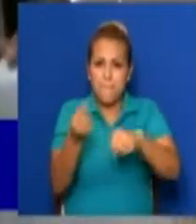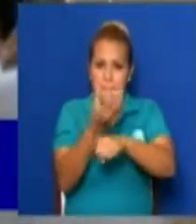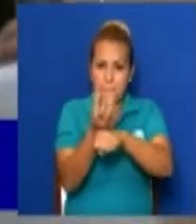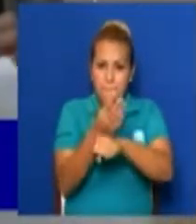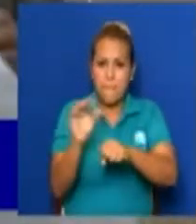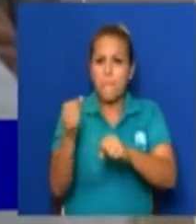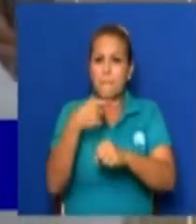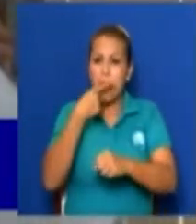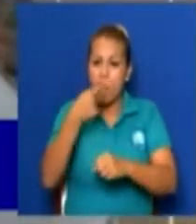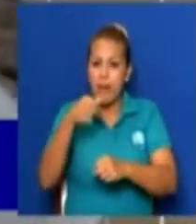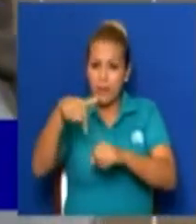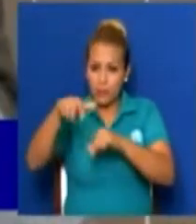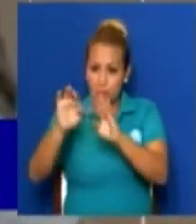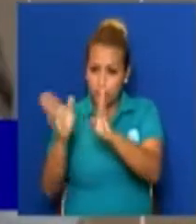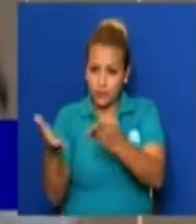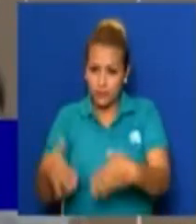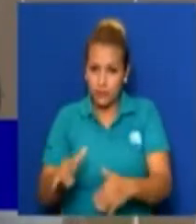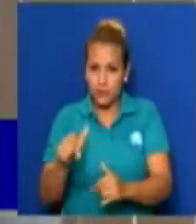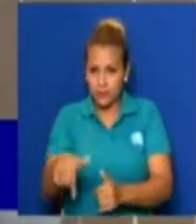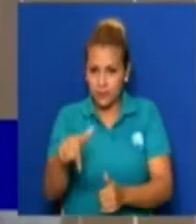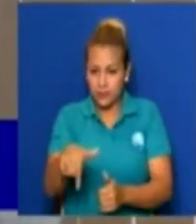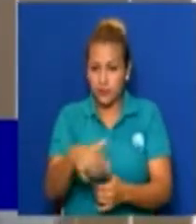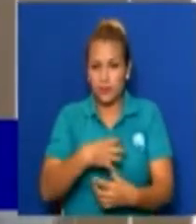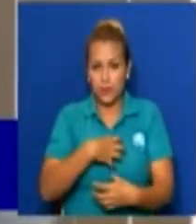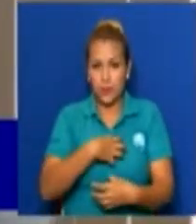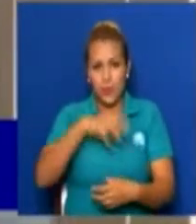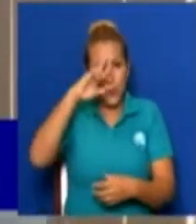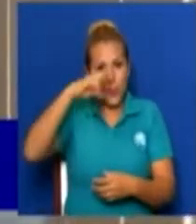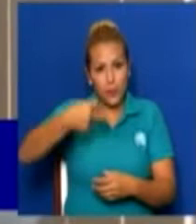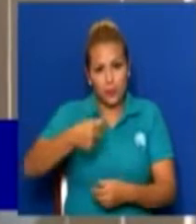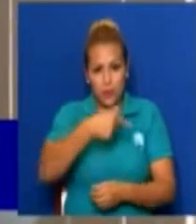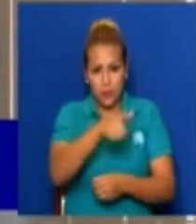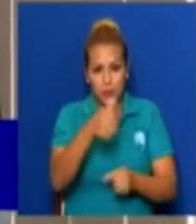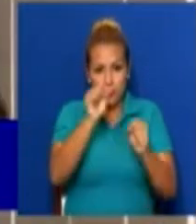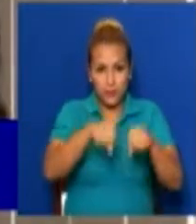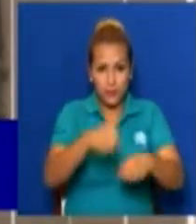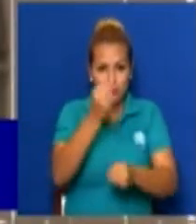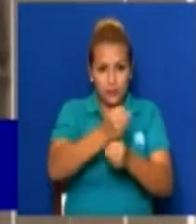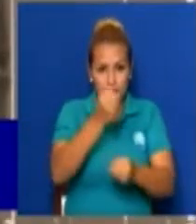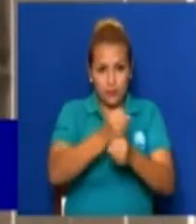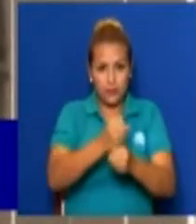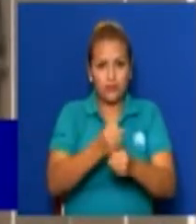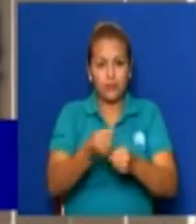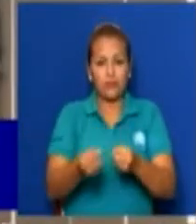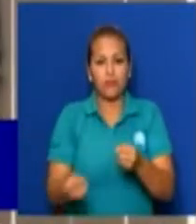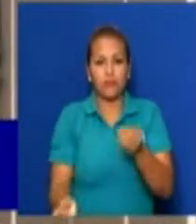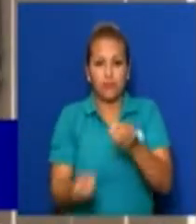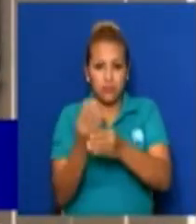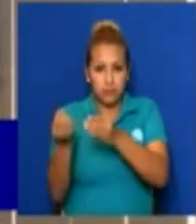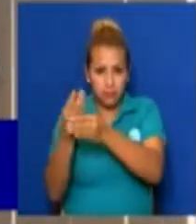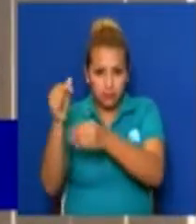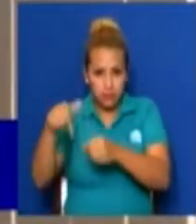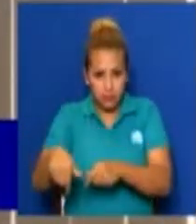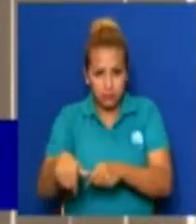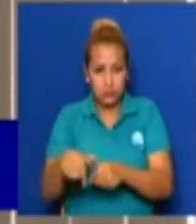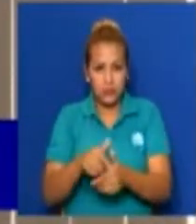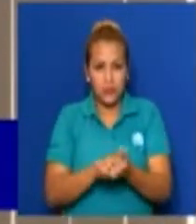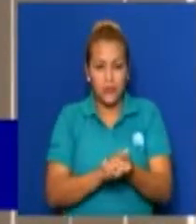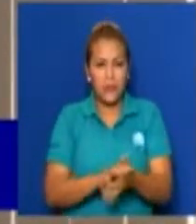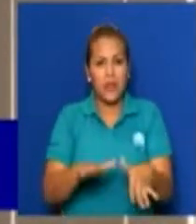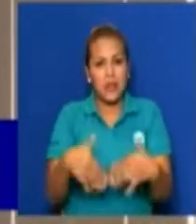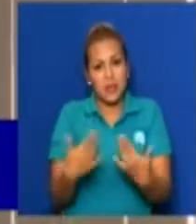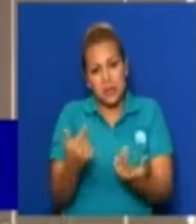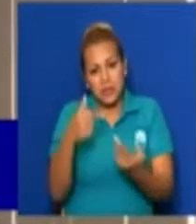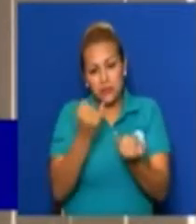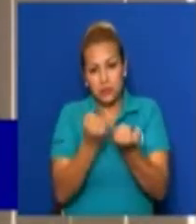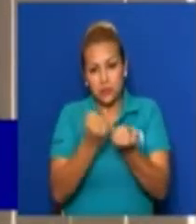mujeres. Y eso ya se está cumpliendo, excepto lo de las